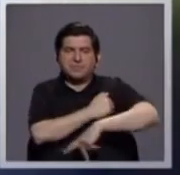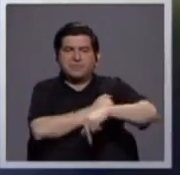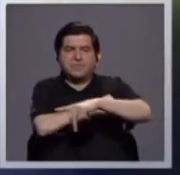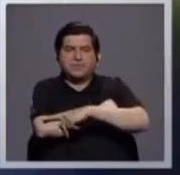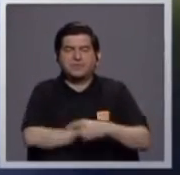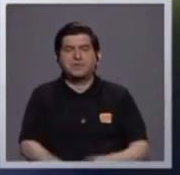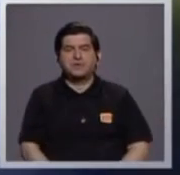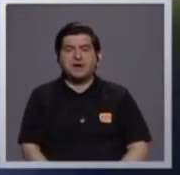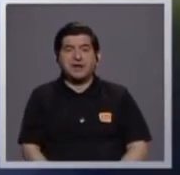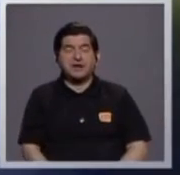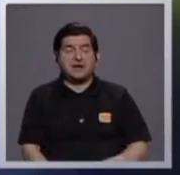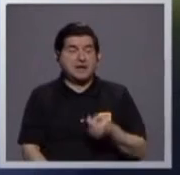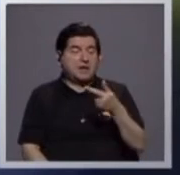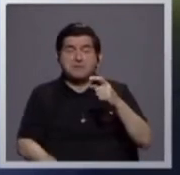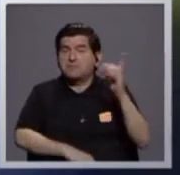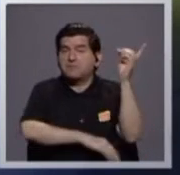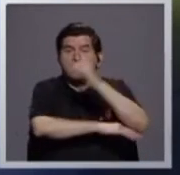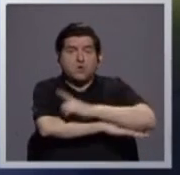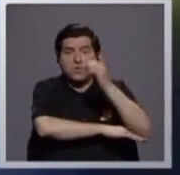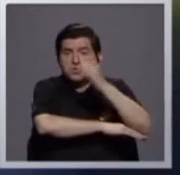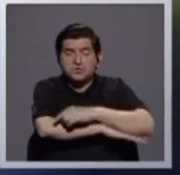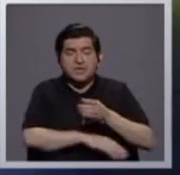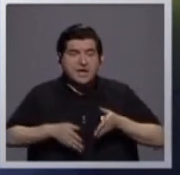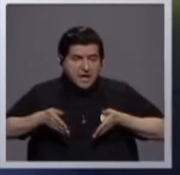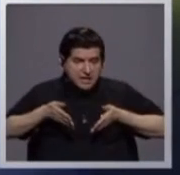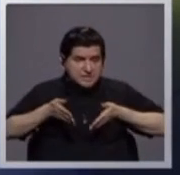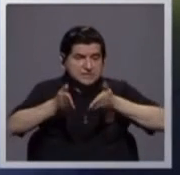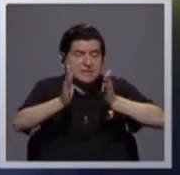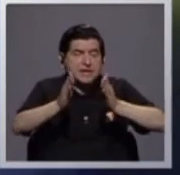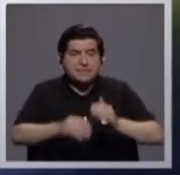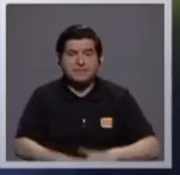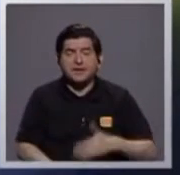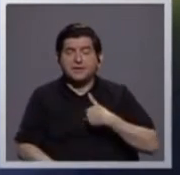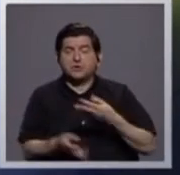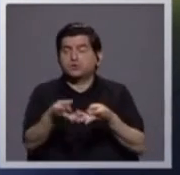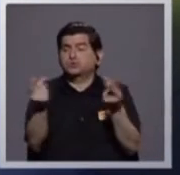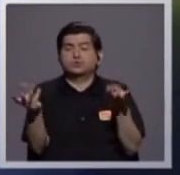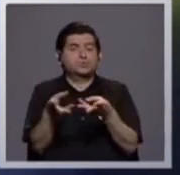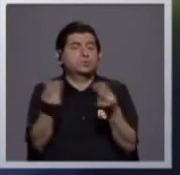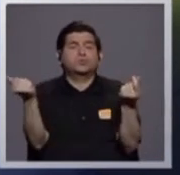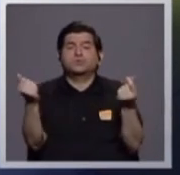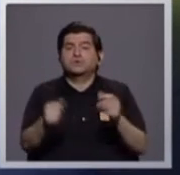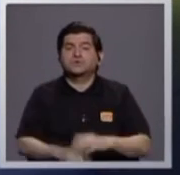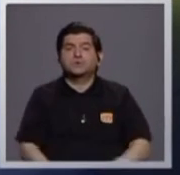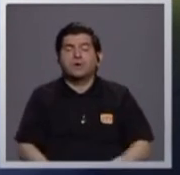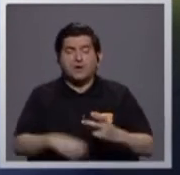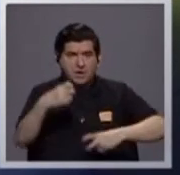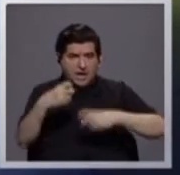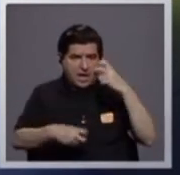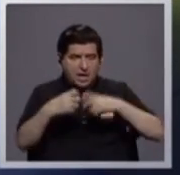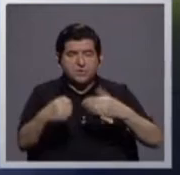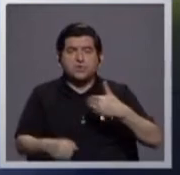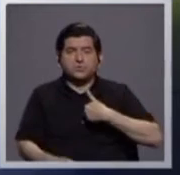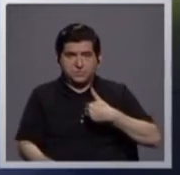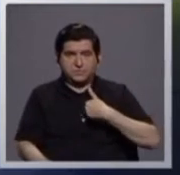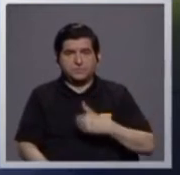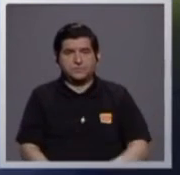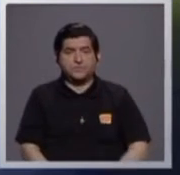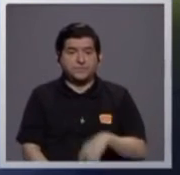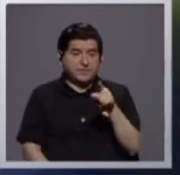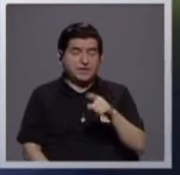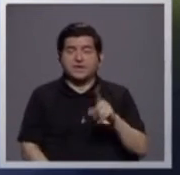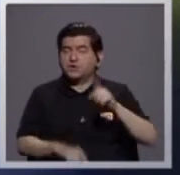país en cuestión de días cuáles son las vías de camino de solución a los problemas que tenemos, y